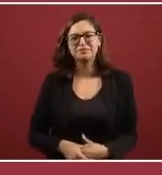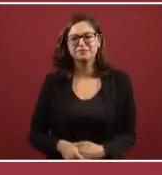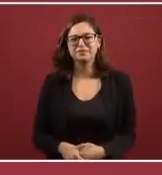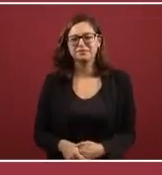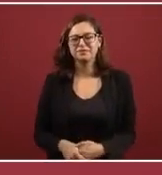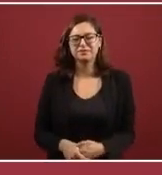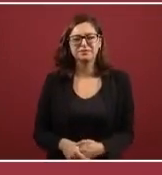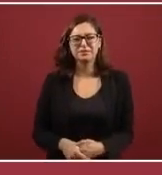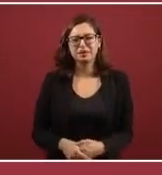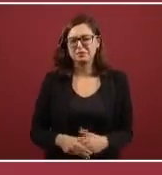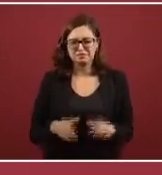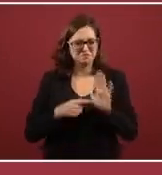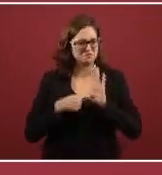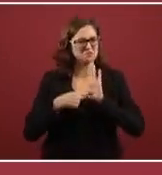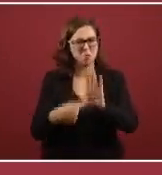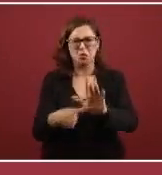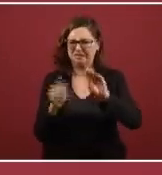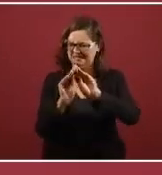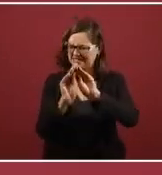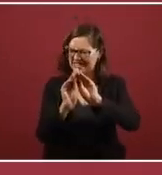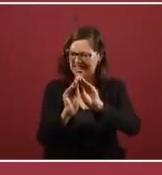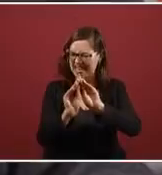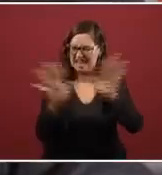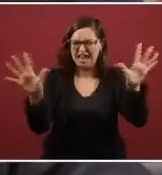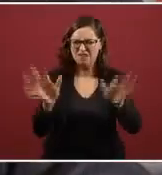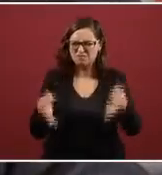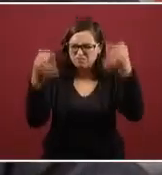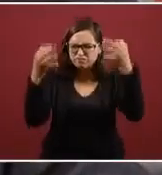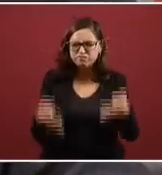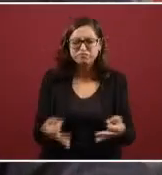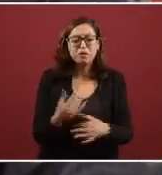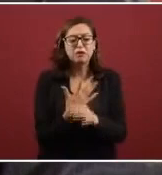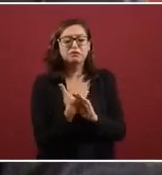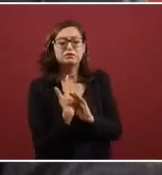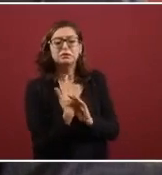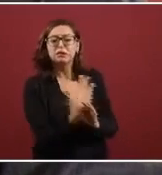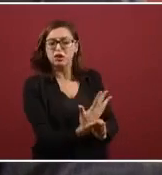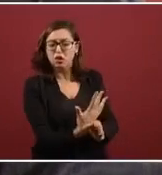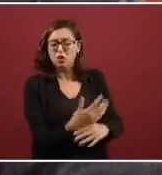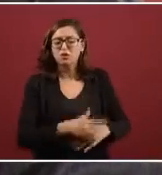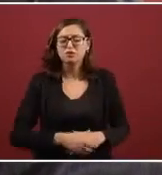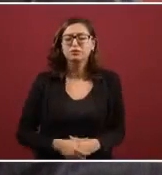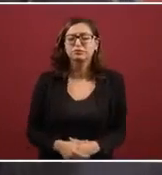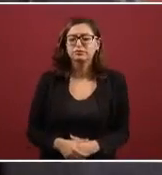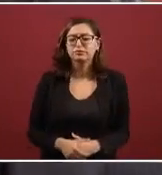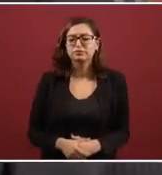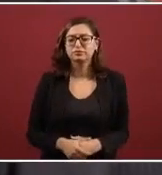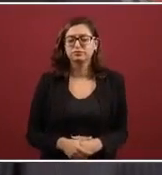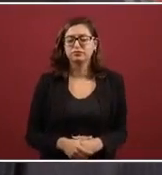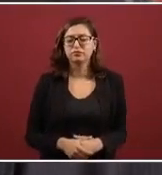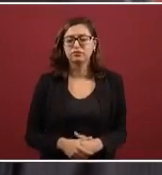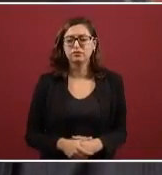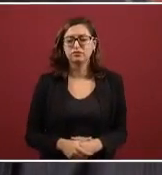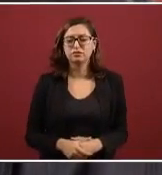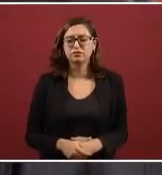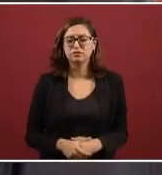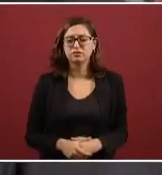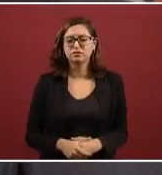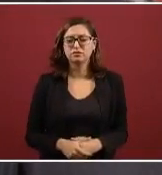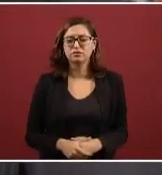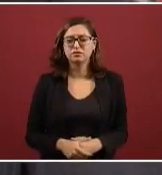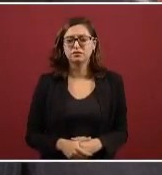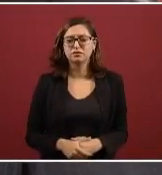y clara, contundente. Decía: el triunfo de